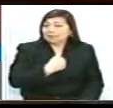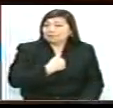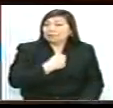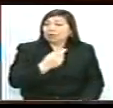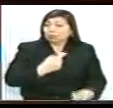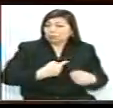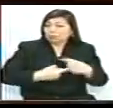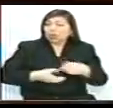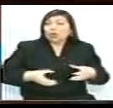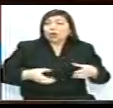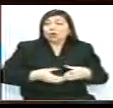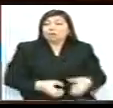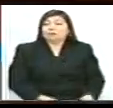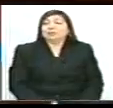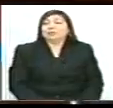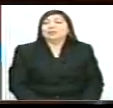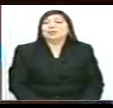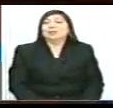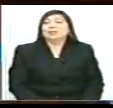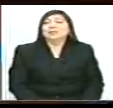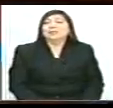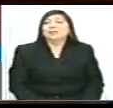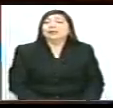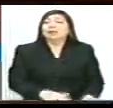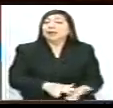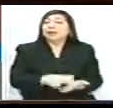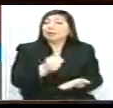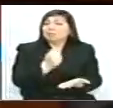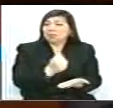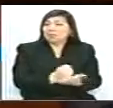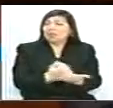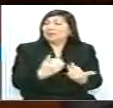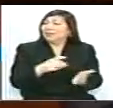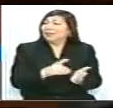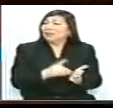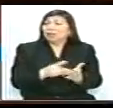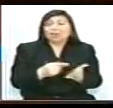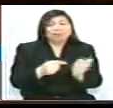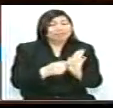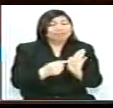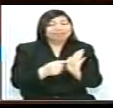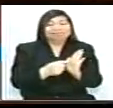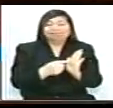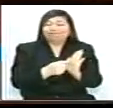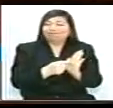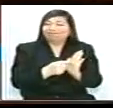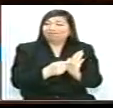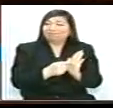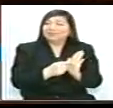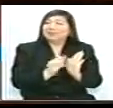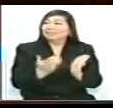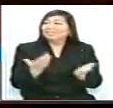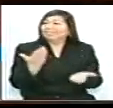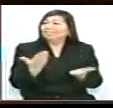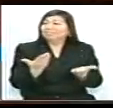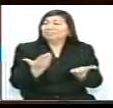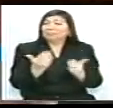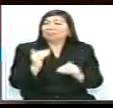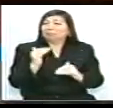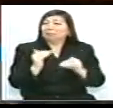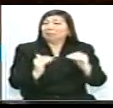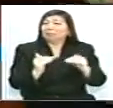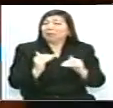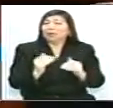pida que regrese a comisión, porque de aprobarse, presidente, este dictamen tal cual está, es decir, van a haber